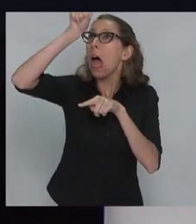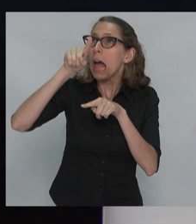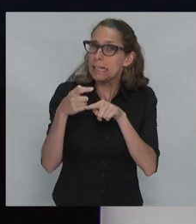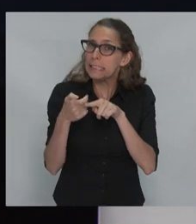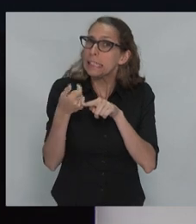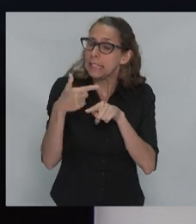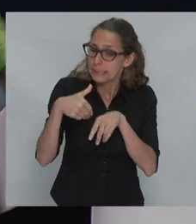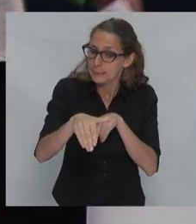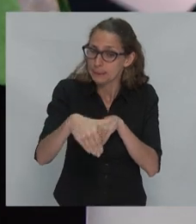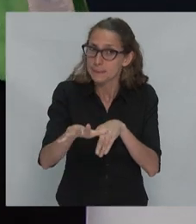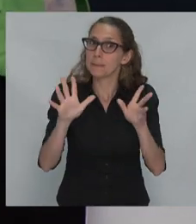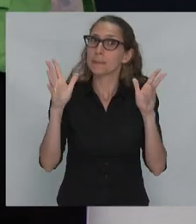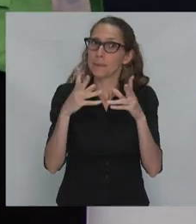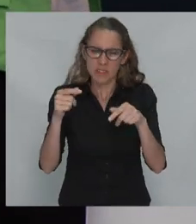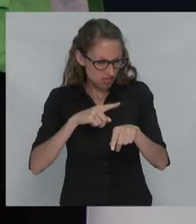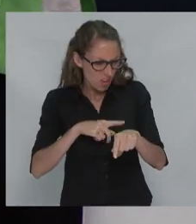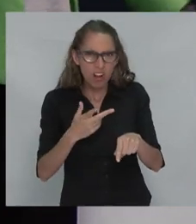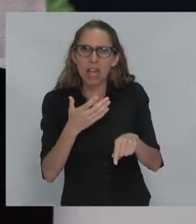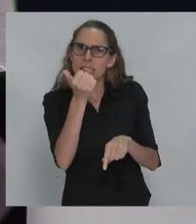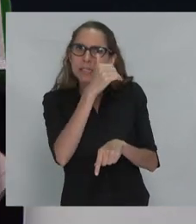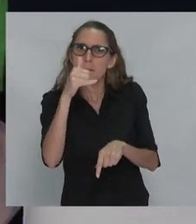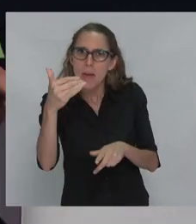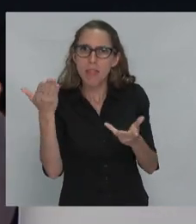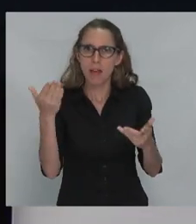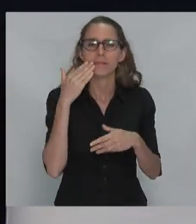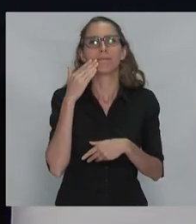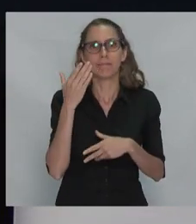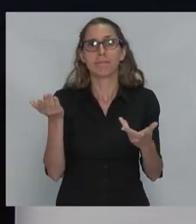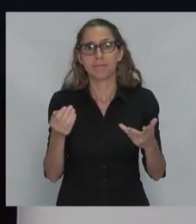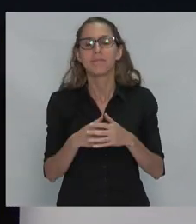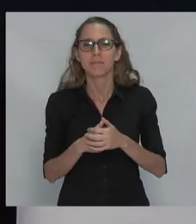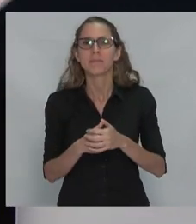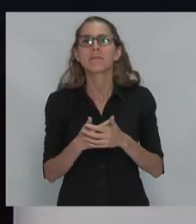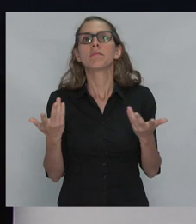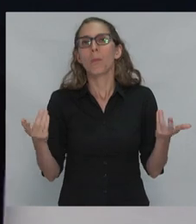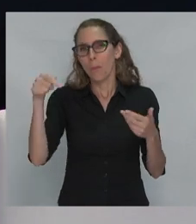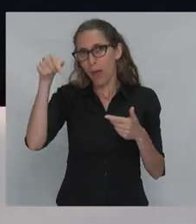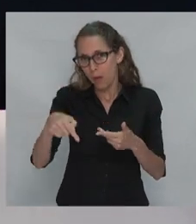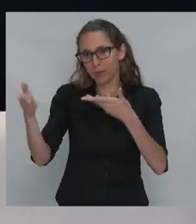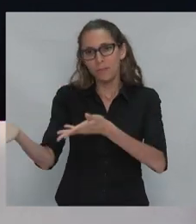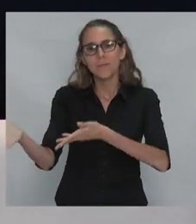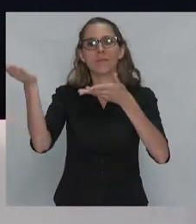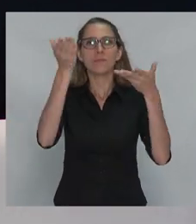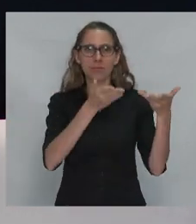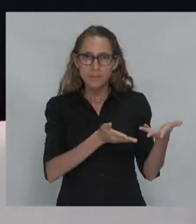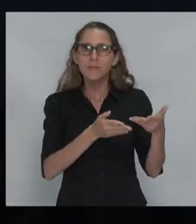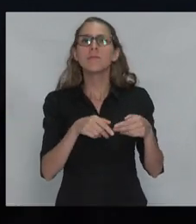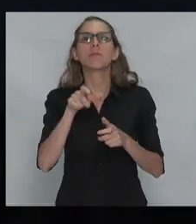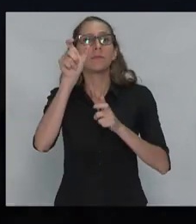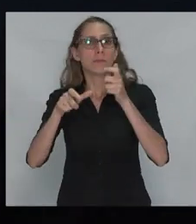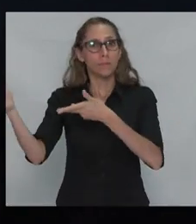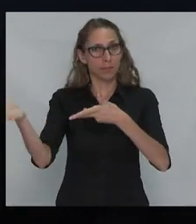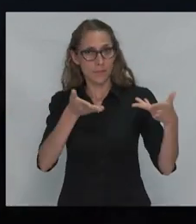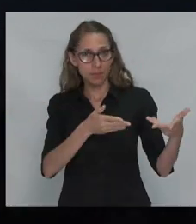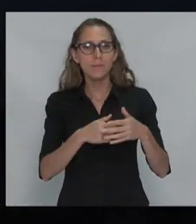más cerca, a ver qué hora es, 6:30 de la tarde. 6:30 de la tarde y vamos a darle, les voy a dar la bienvenida, voy a invitar a que se acerquen